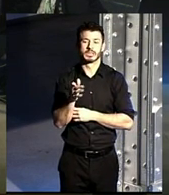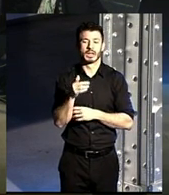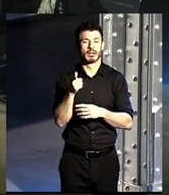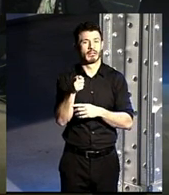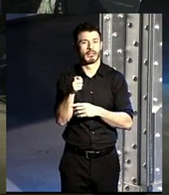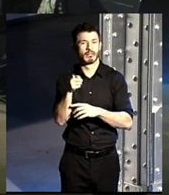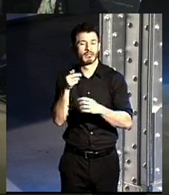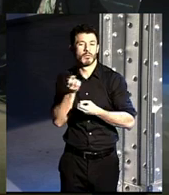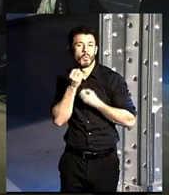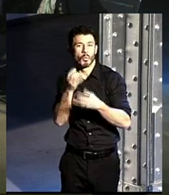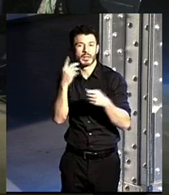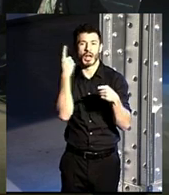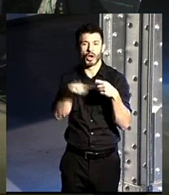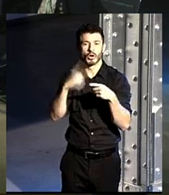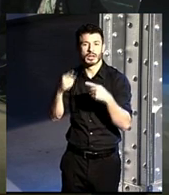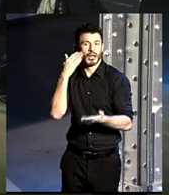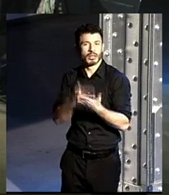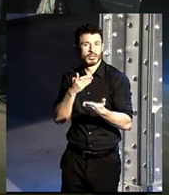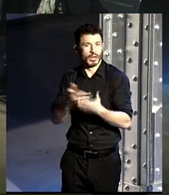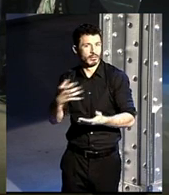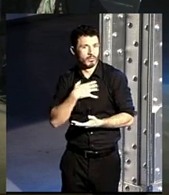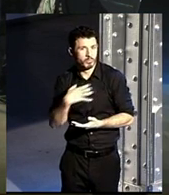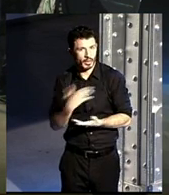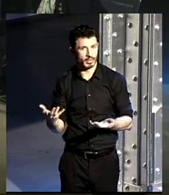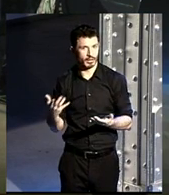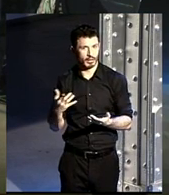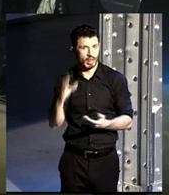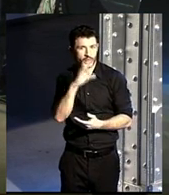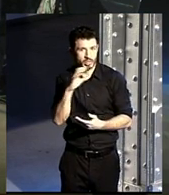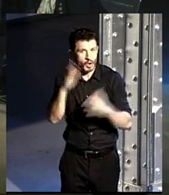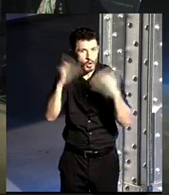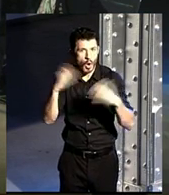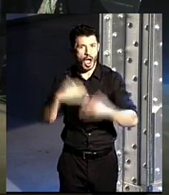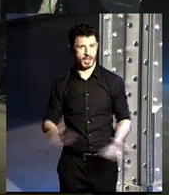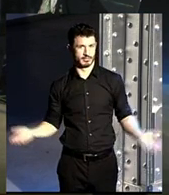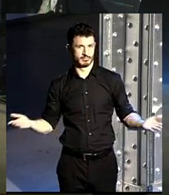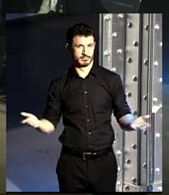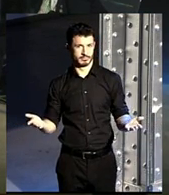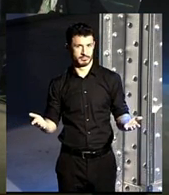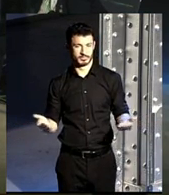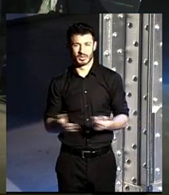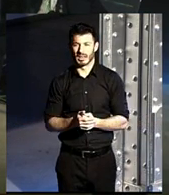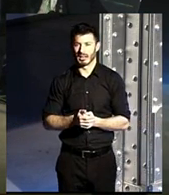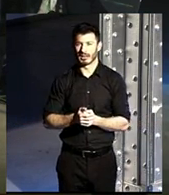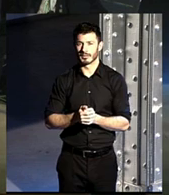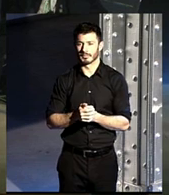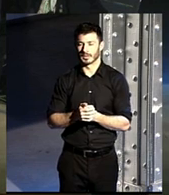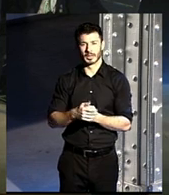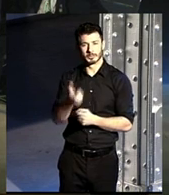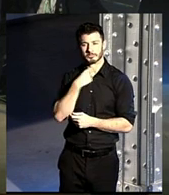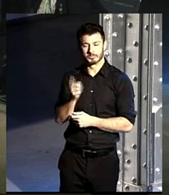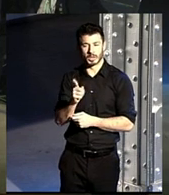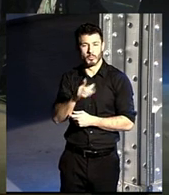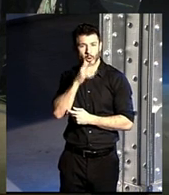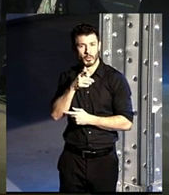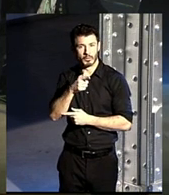no técnicamente, científicas, ¿no? No le gustaba todo lo que no era verosímil. Tampoco